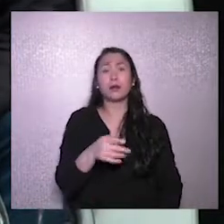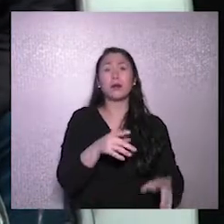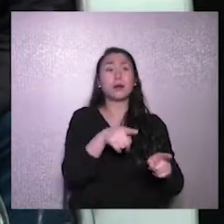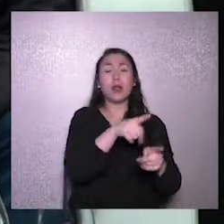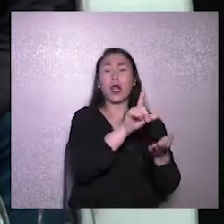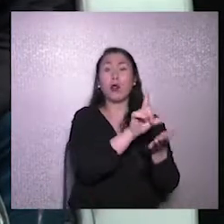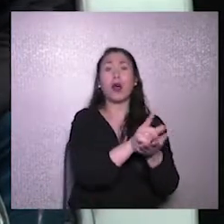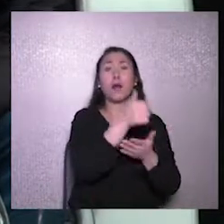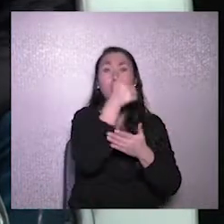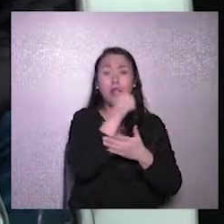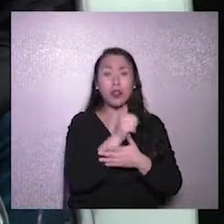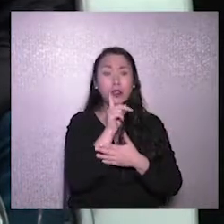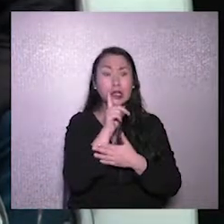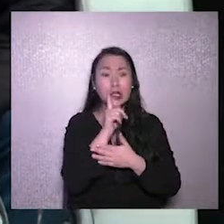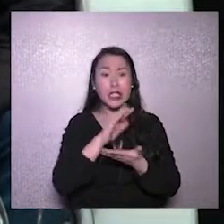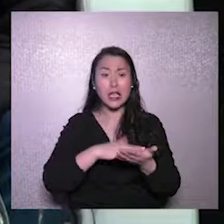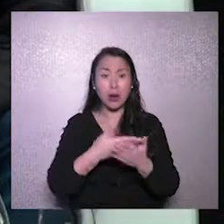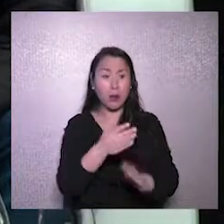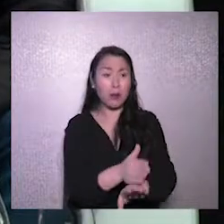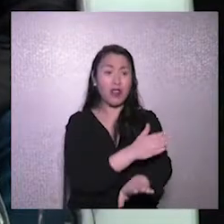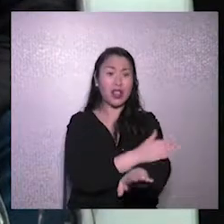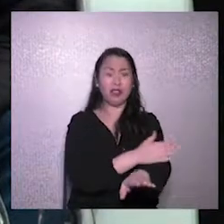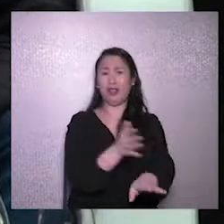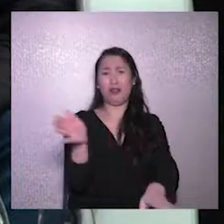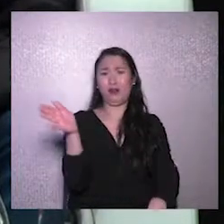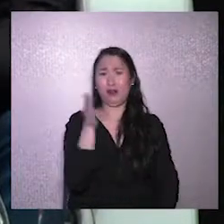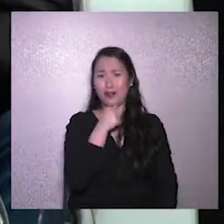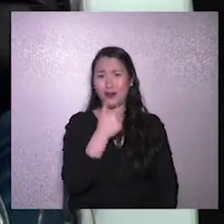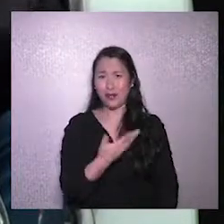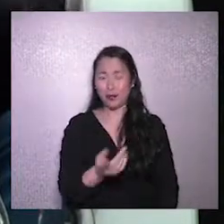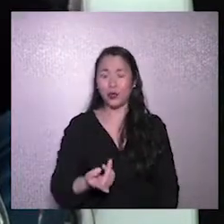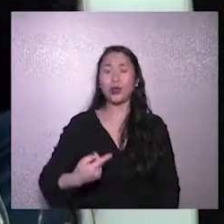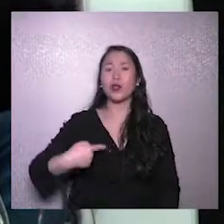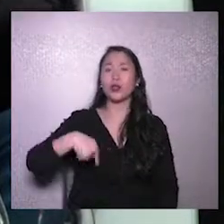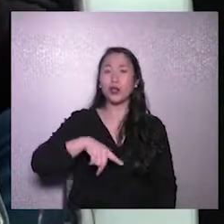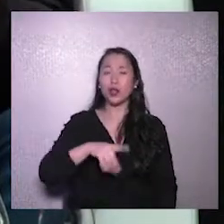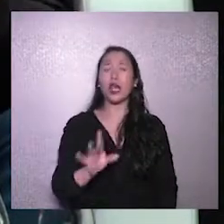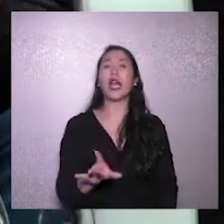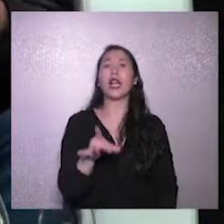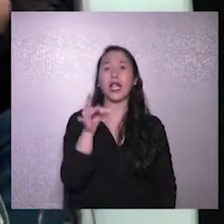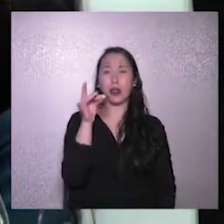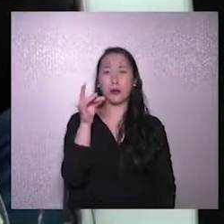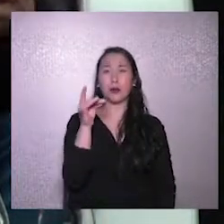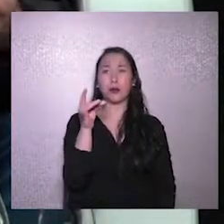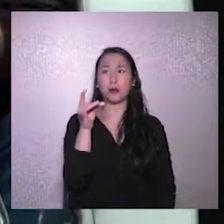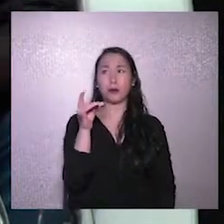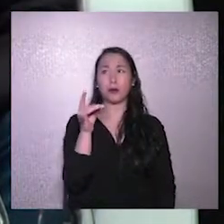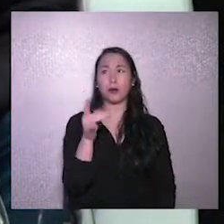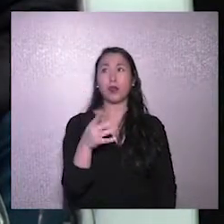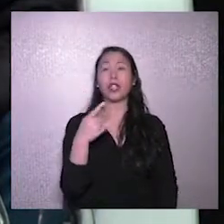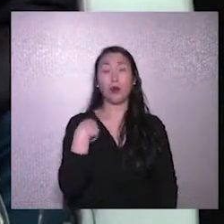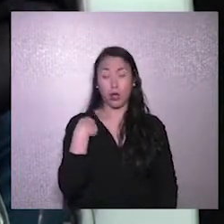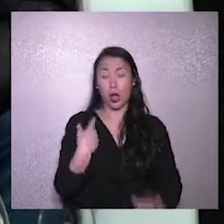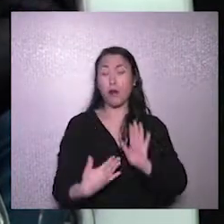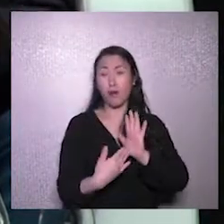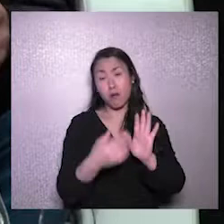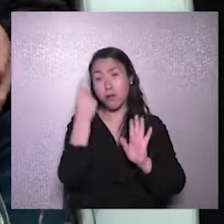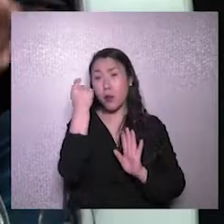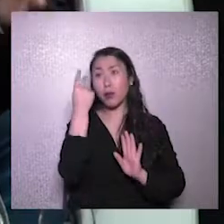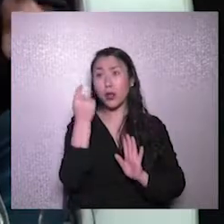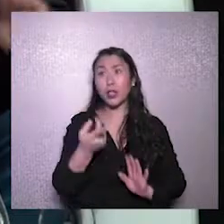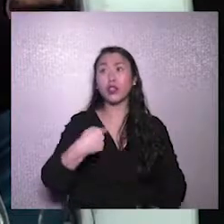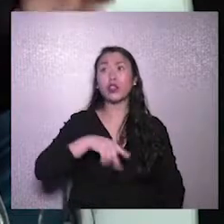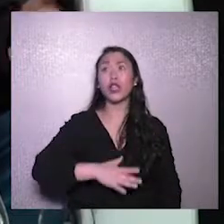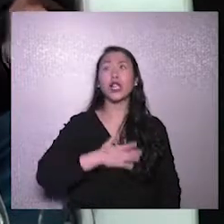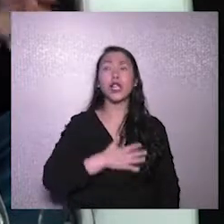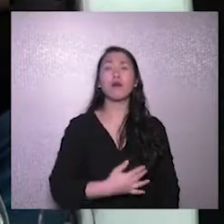ni preventiva, ni tiene una articulación a nivel nacional. Por lo tanto, nosotros optamos, ¿sí?, y nuestra propuesta es que nosotros queremos tener